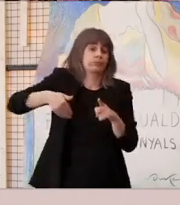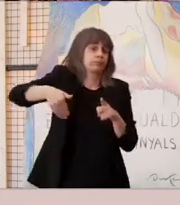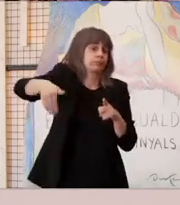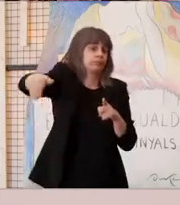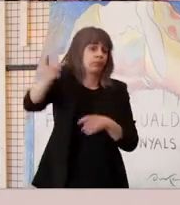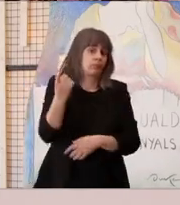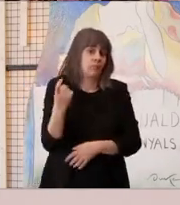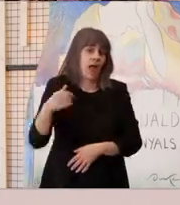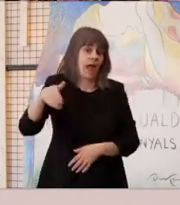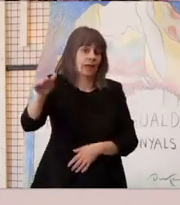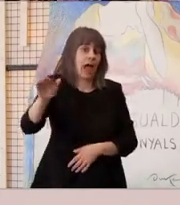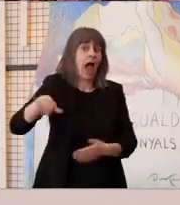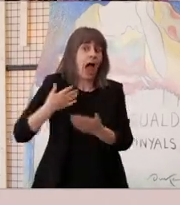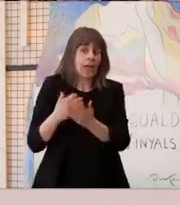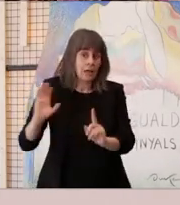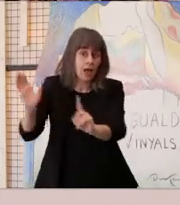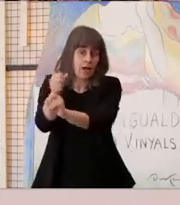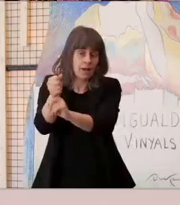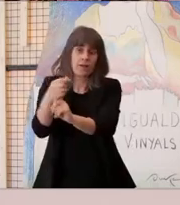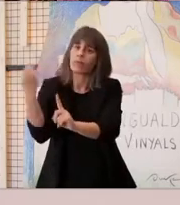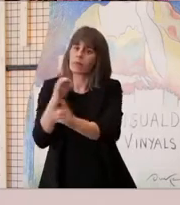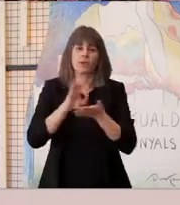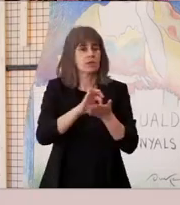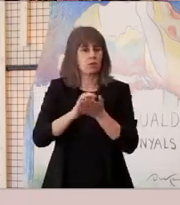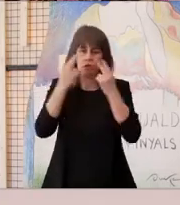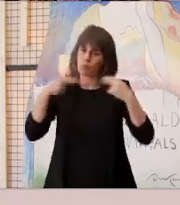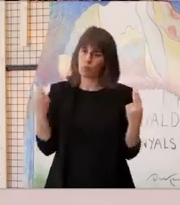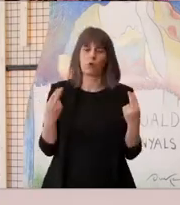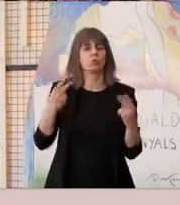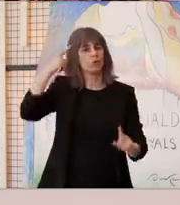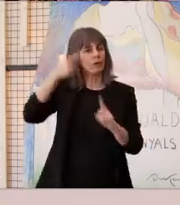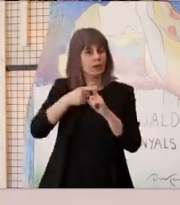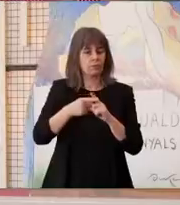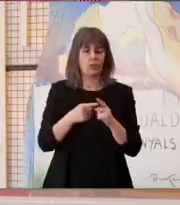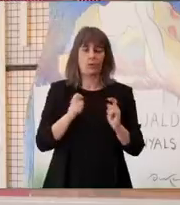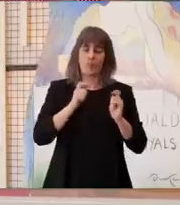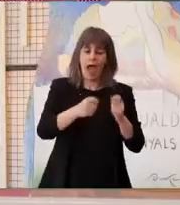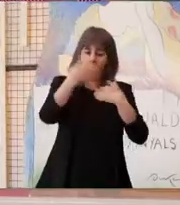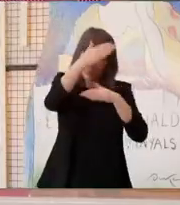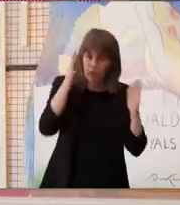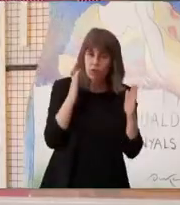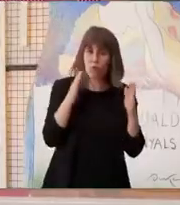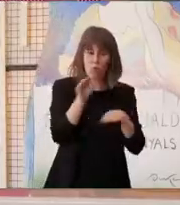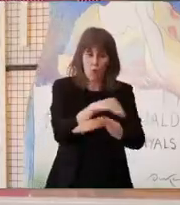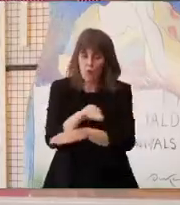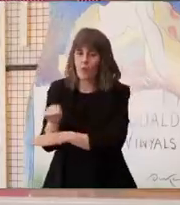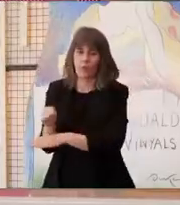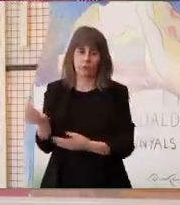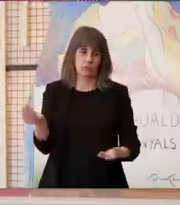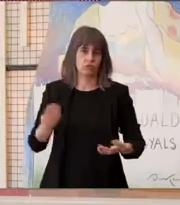corresponsabilidad tengamos servicios públicos que faciliten la atención y los cuidados que son fundamentales para la vida